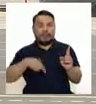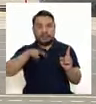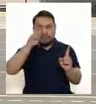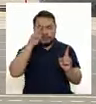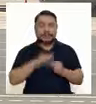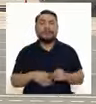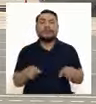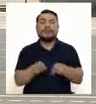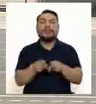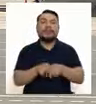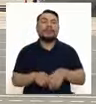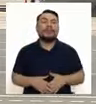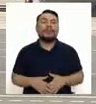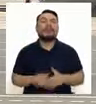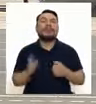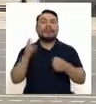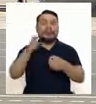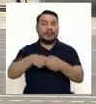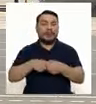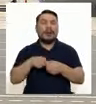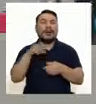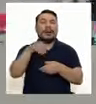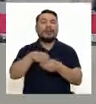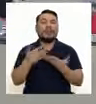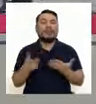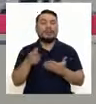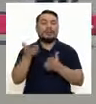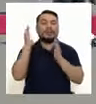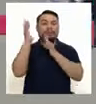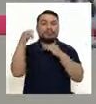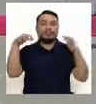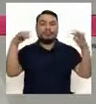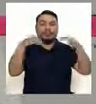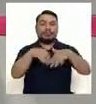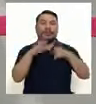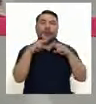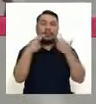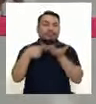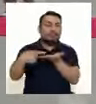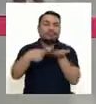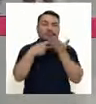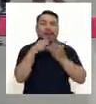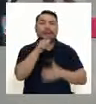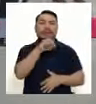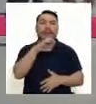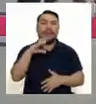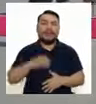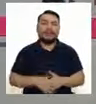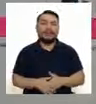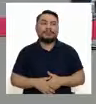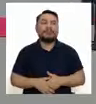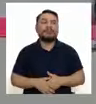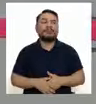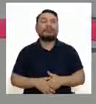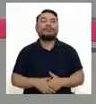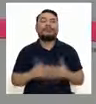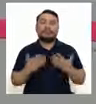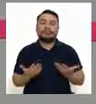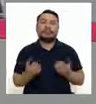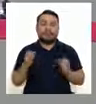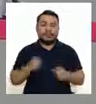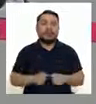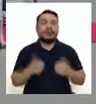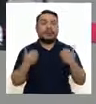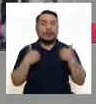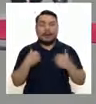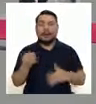también va a formar parte de la cumbre APEC. Es una visita oficial, por tanto,